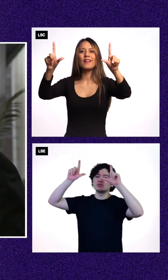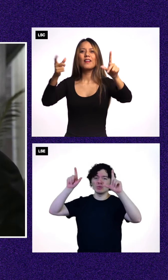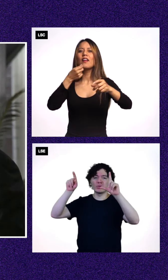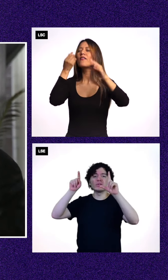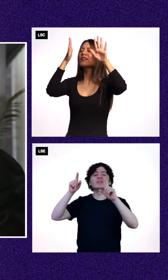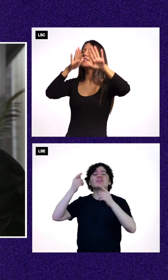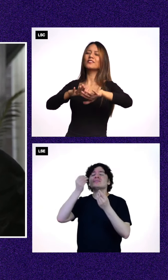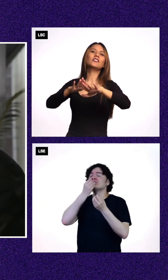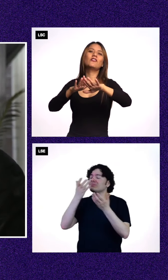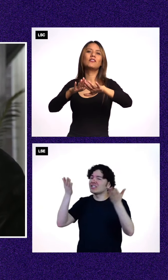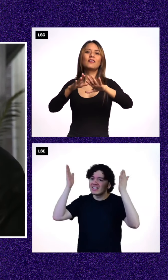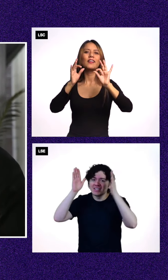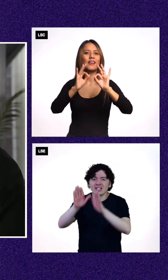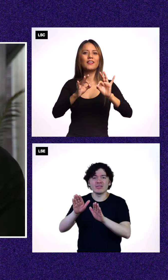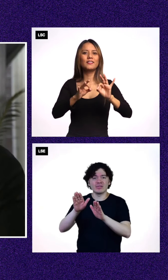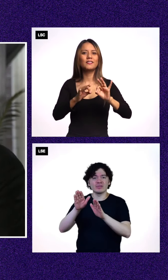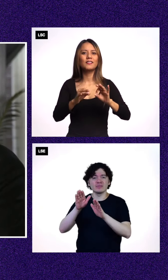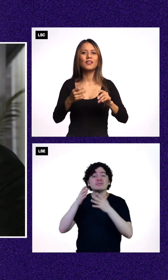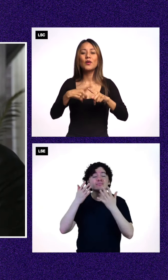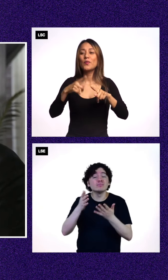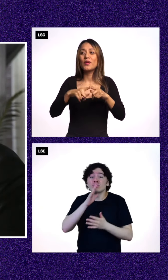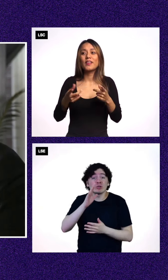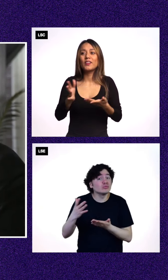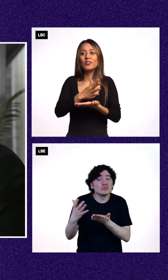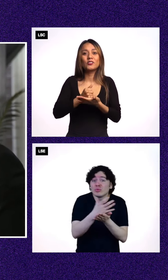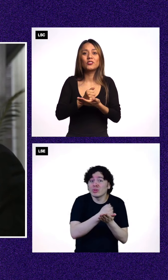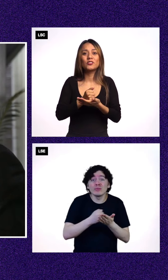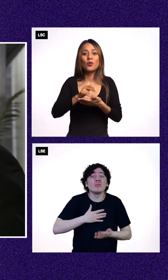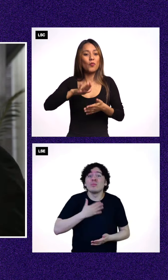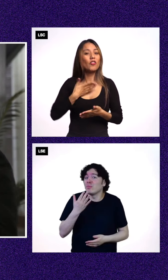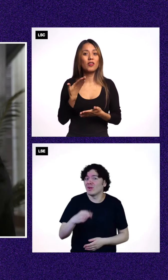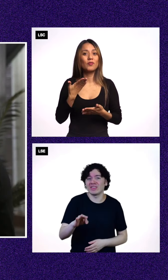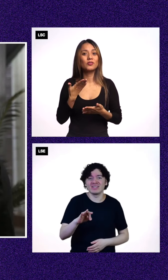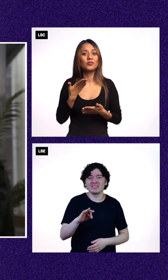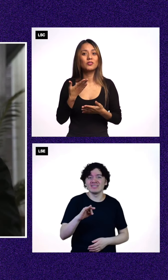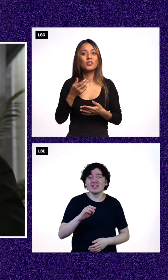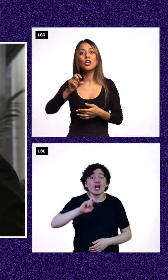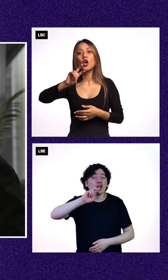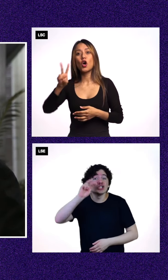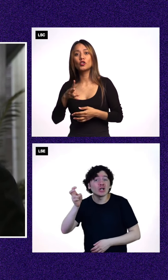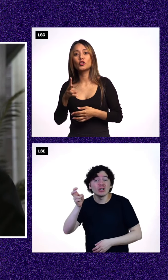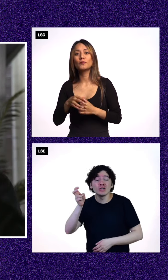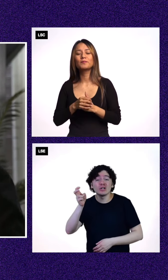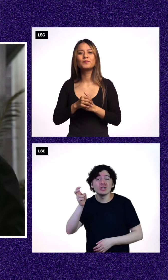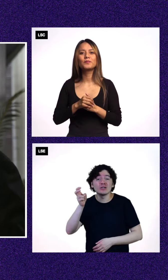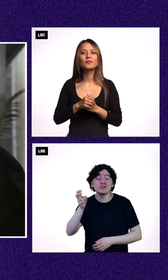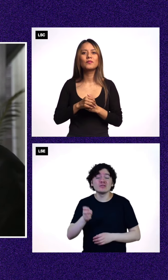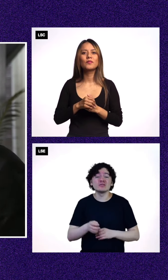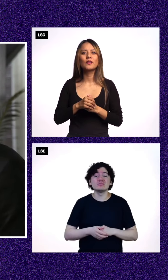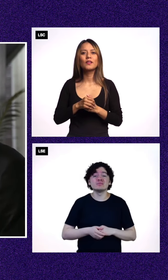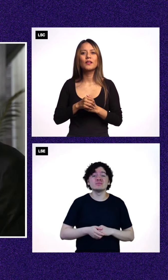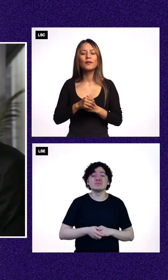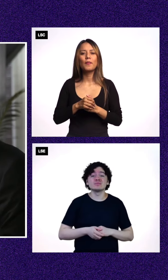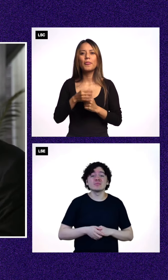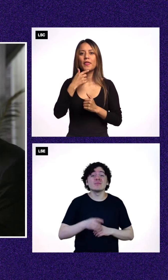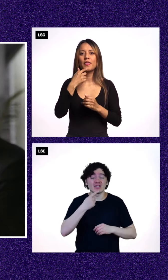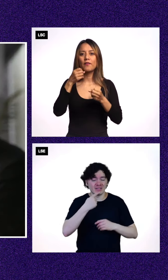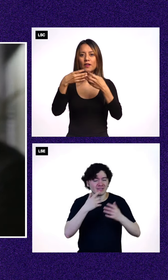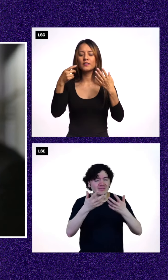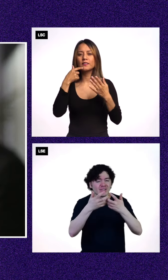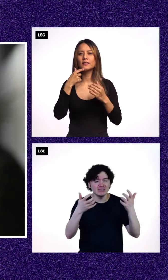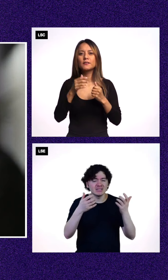Yo creo que el ánimo es algo que todos tenemos en nuestras manos. Os daré otro proverbio. Proverbio 3, versículo 27, dice, no dejes